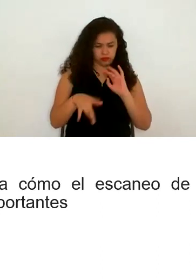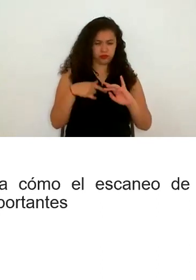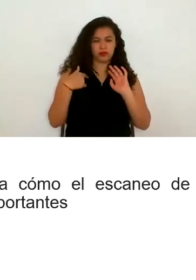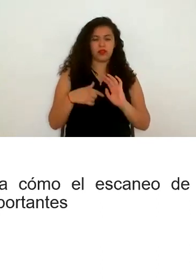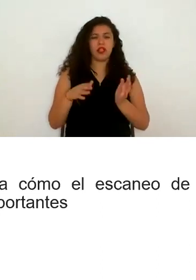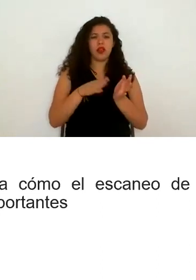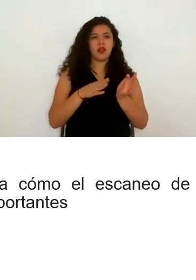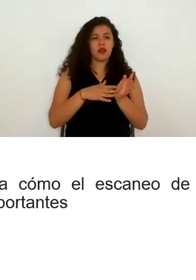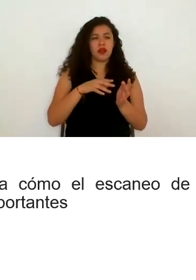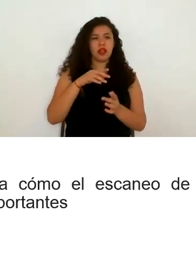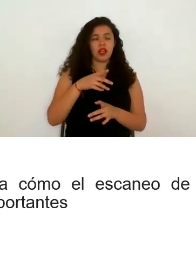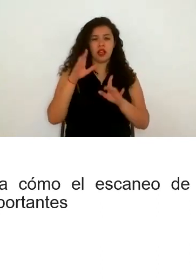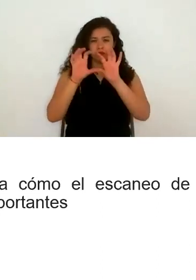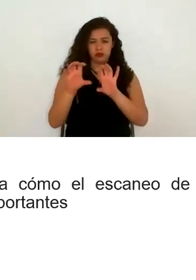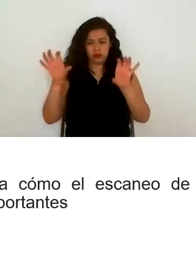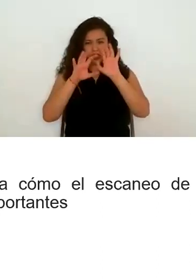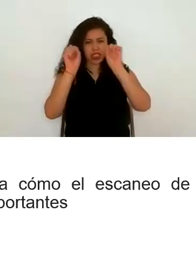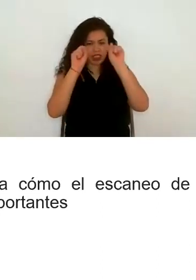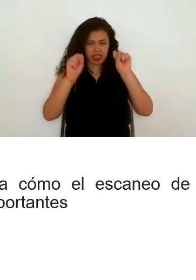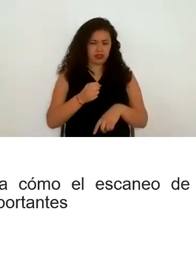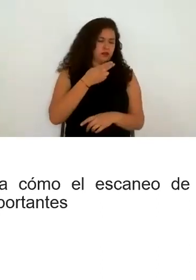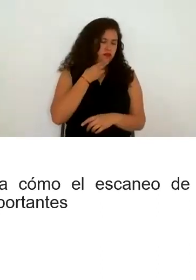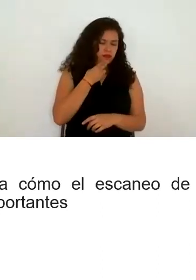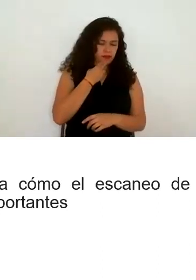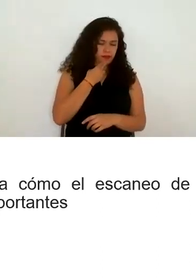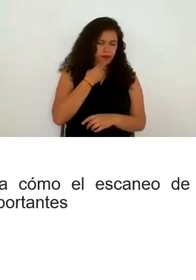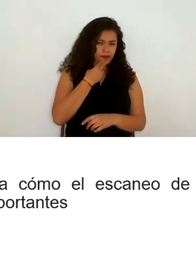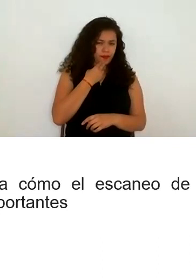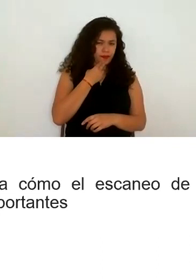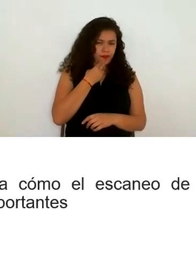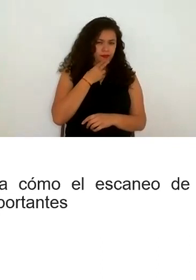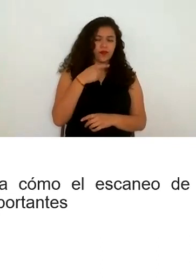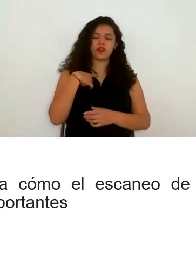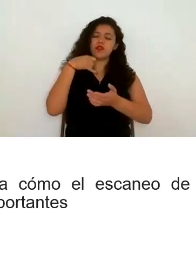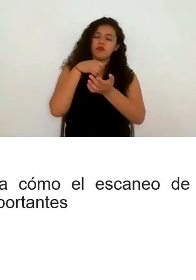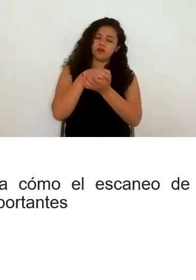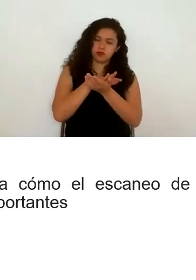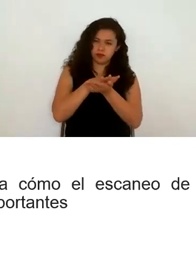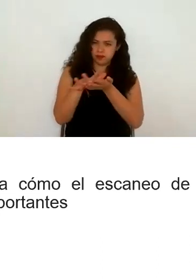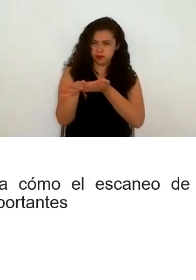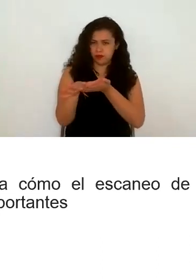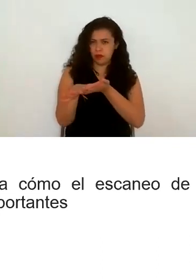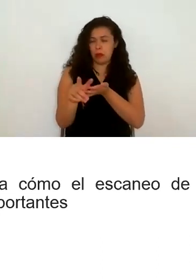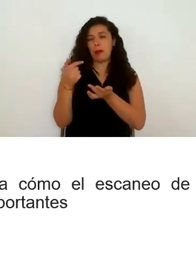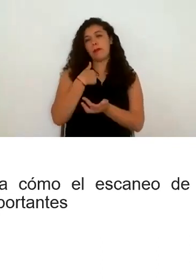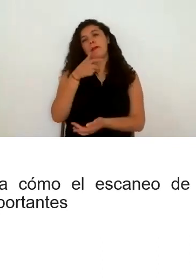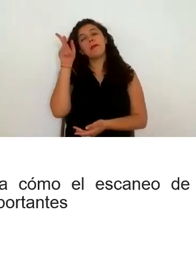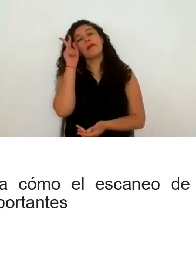documento producido en electrónico a través de un sistema y la imprimo porque es una